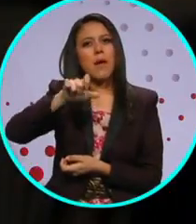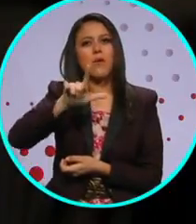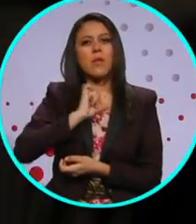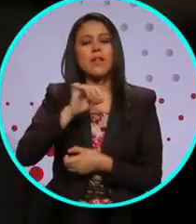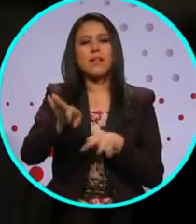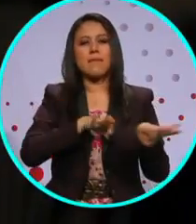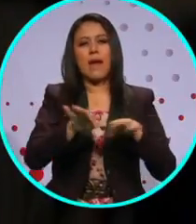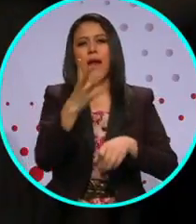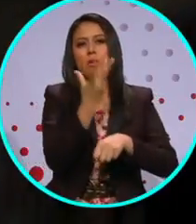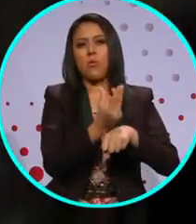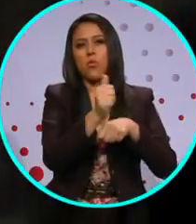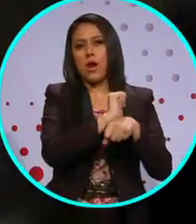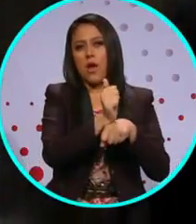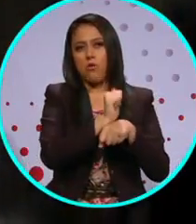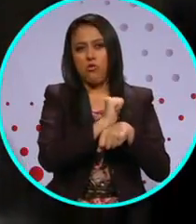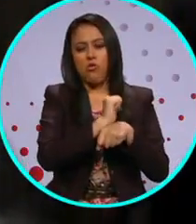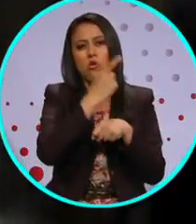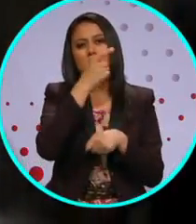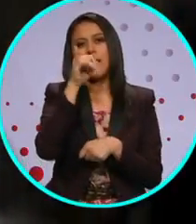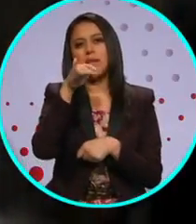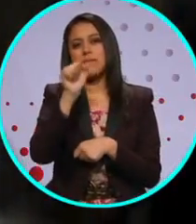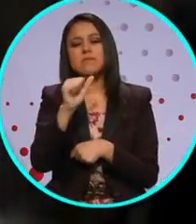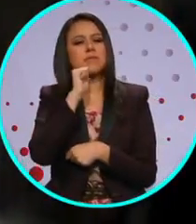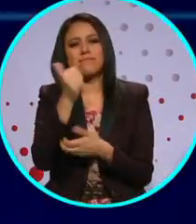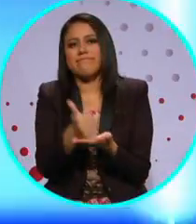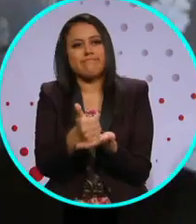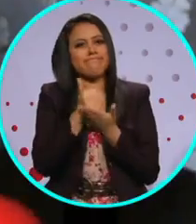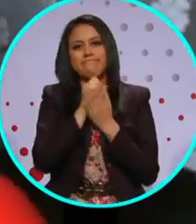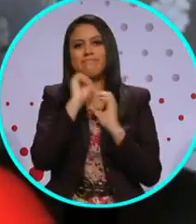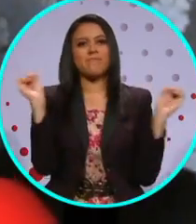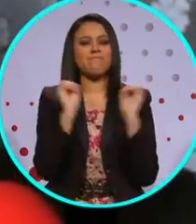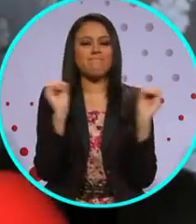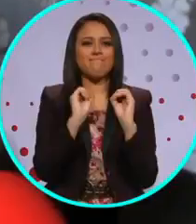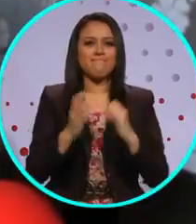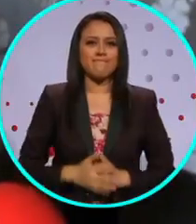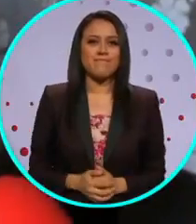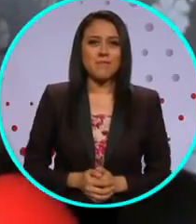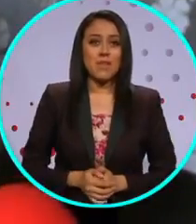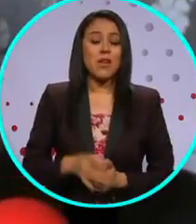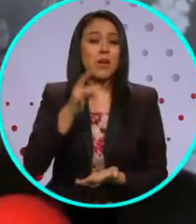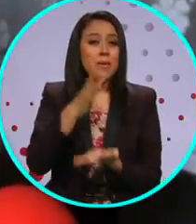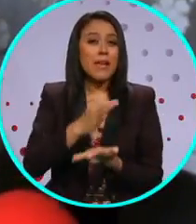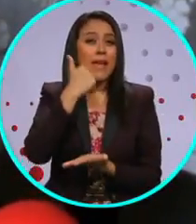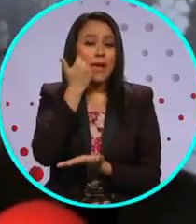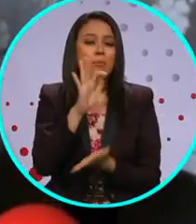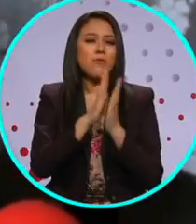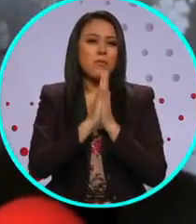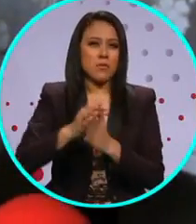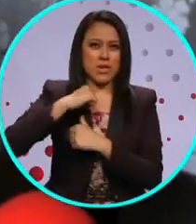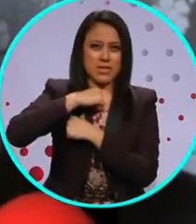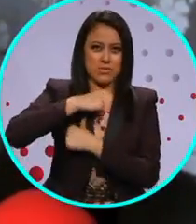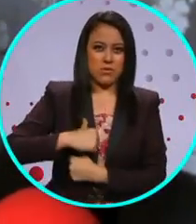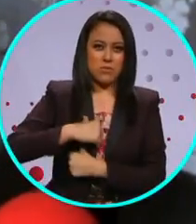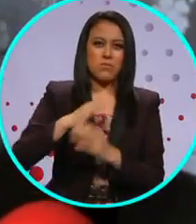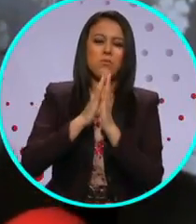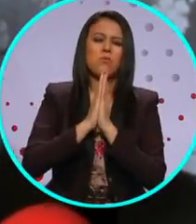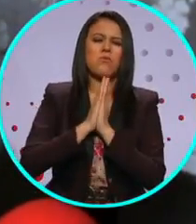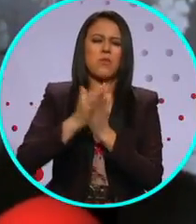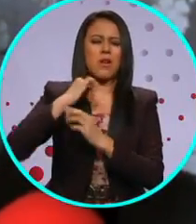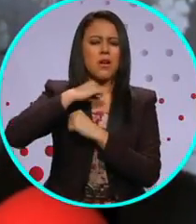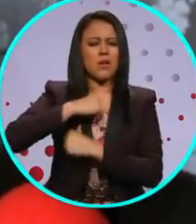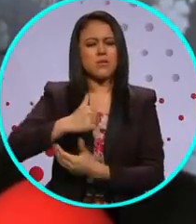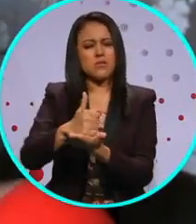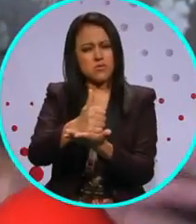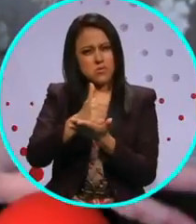es incierto, pues hasta ahora el IMSS no ha logrado ayudarlo. Yo lo único que necesito es el apoyo de las autoridades para que me